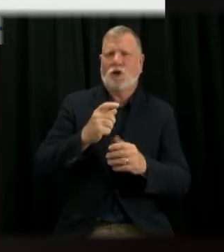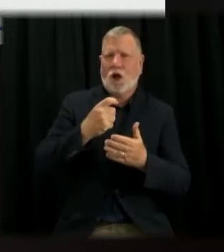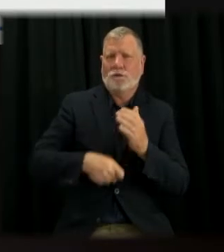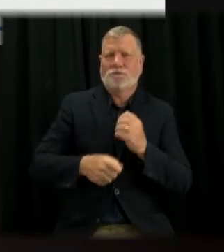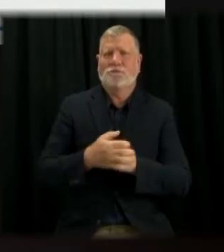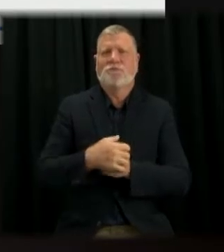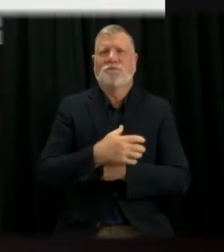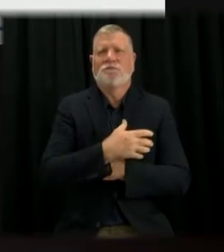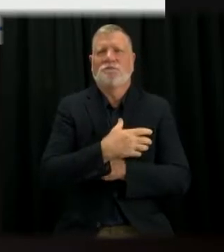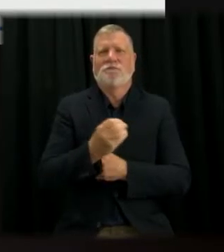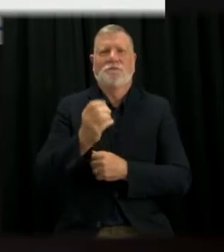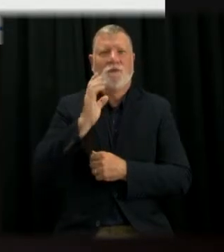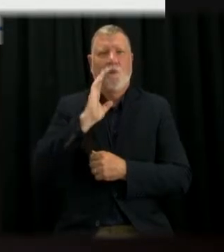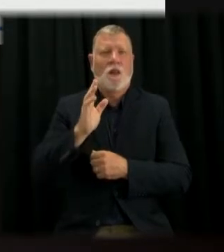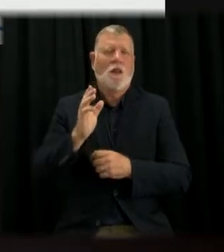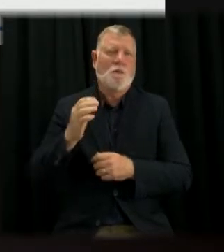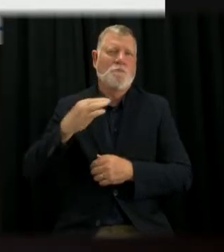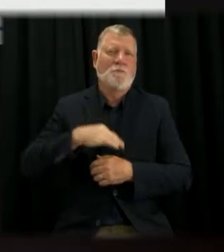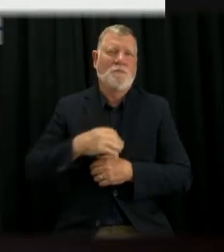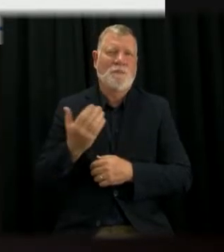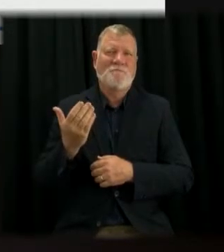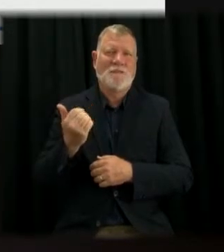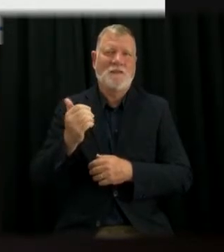reorganización administrativa.